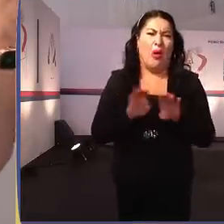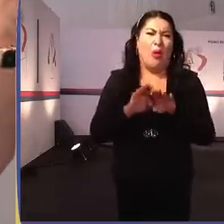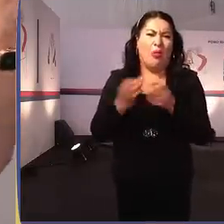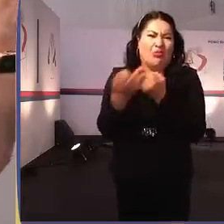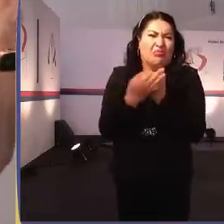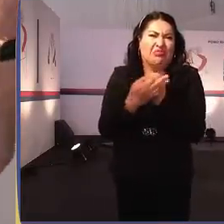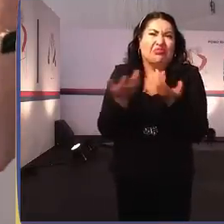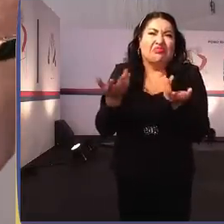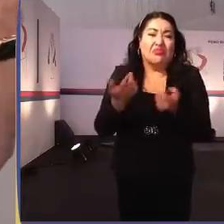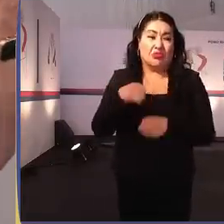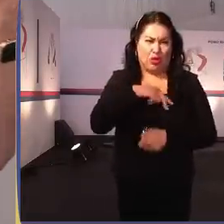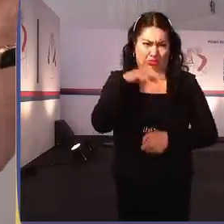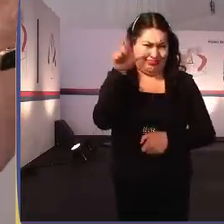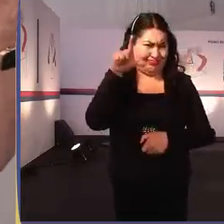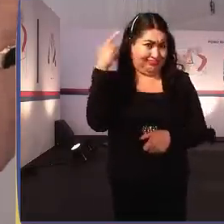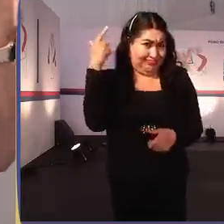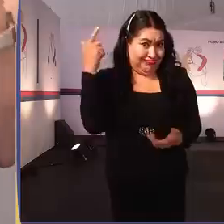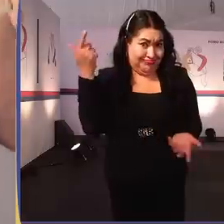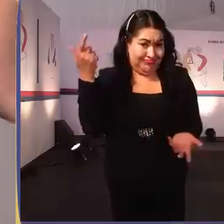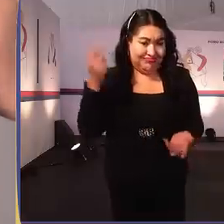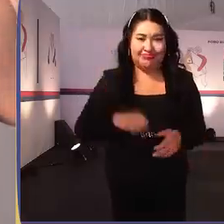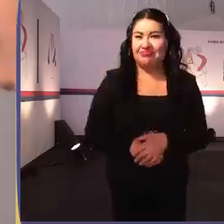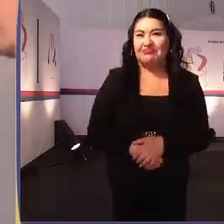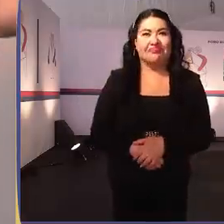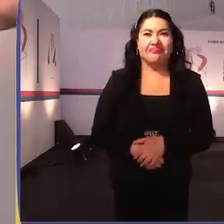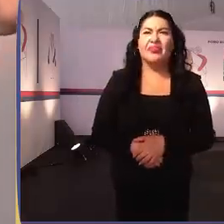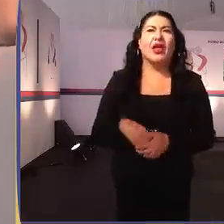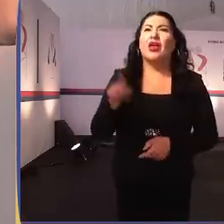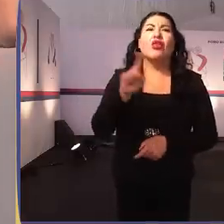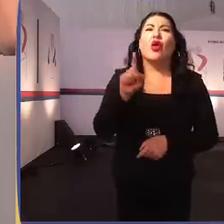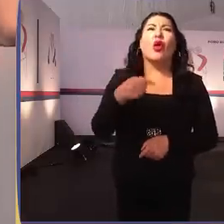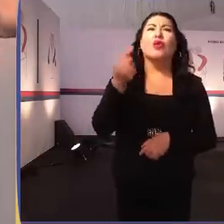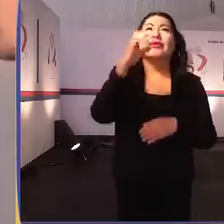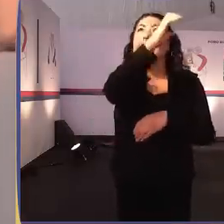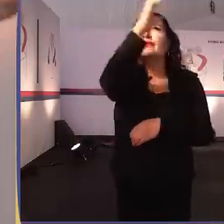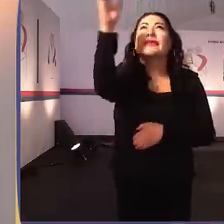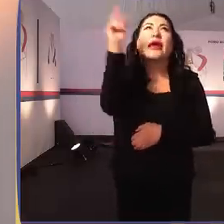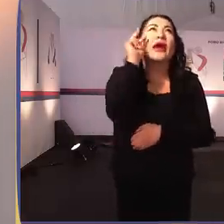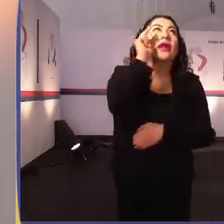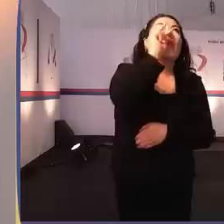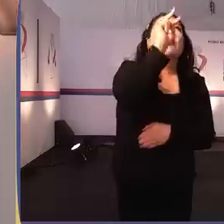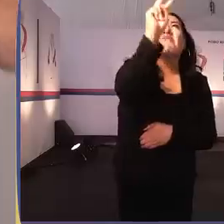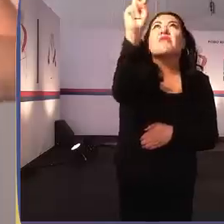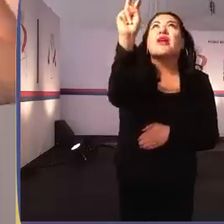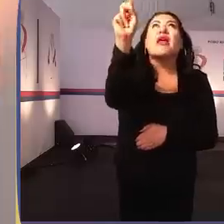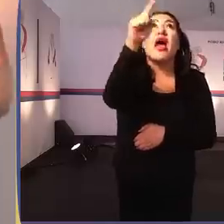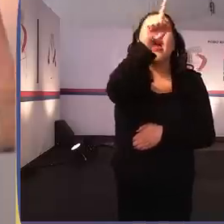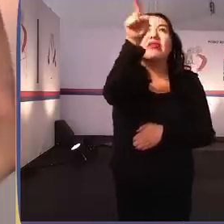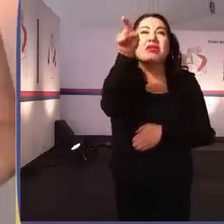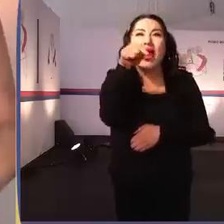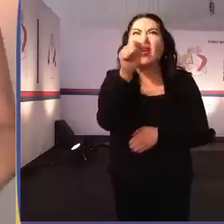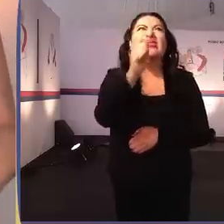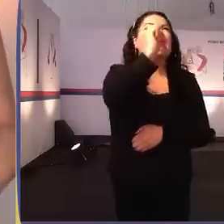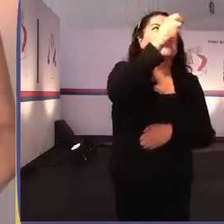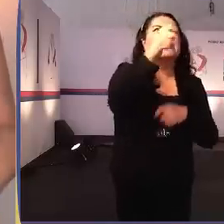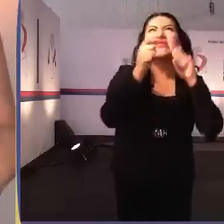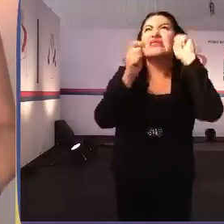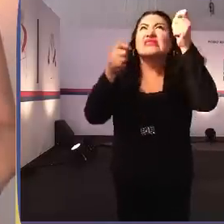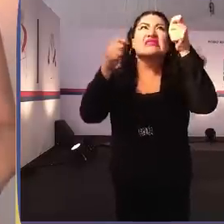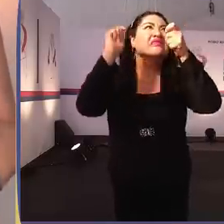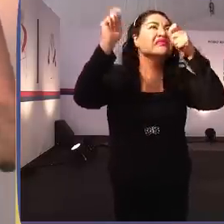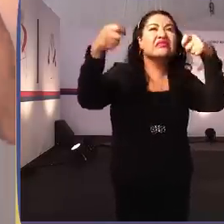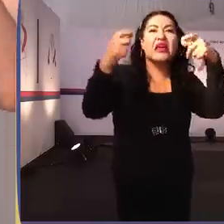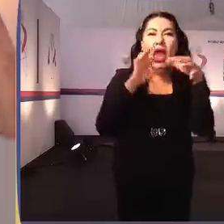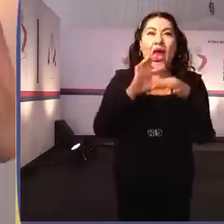¿estamos loquitos o qué? A ver, o sea, no volteen a ver al cielo porque no hay explicaciones en el cielo a su realidad